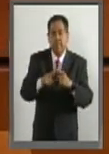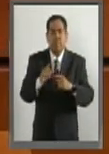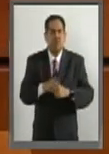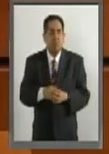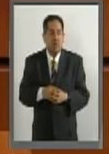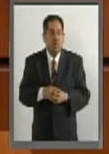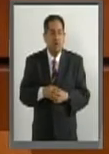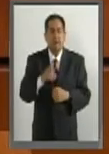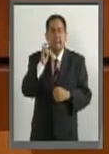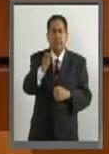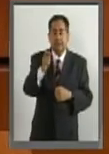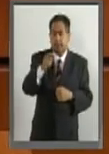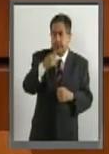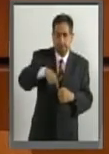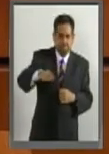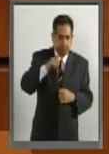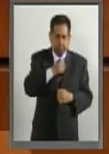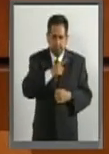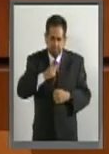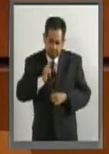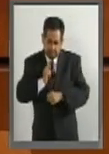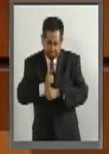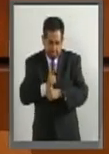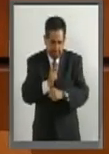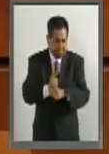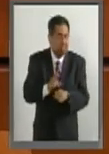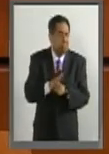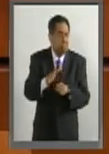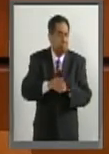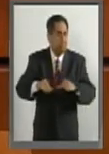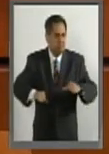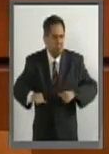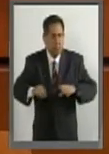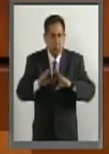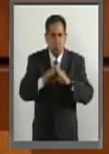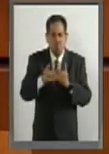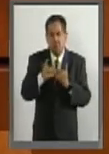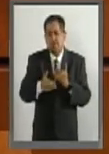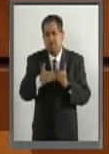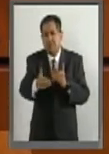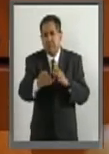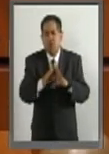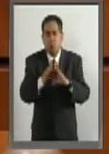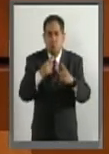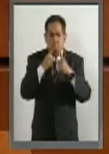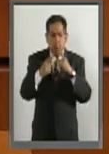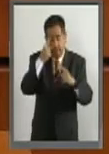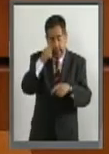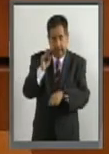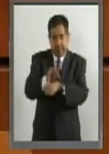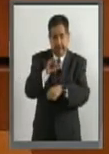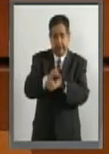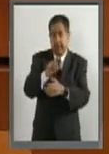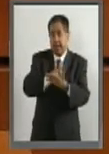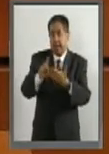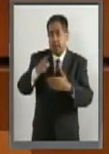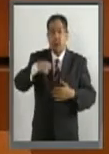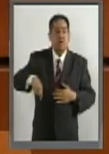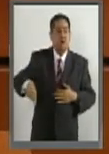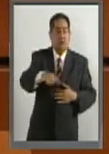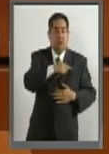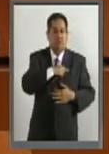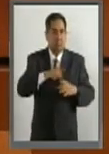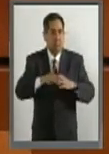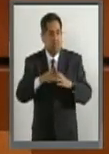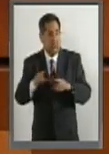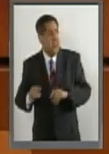nos obliga a identificar con mucha precisión las acciones de corto y mediano plazo para defender los derechos de nuestros hermanos